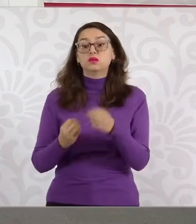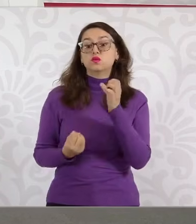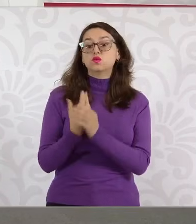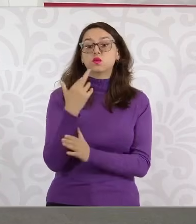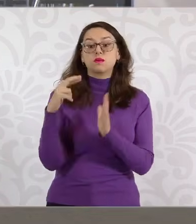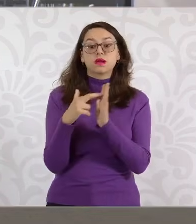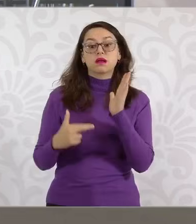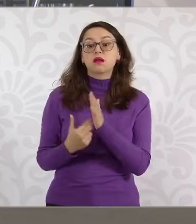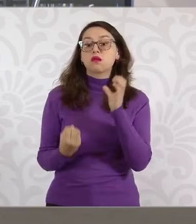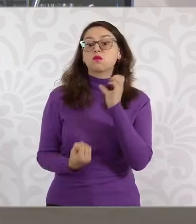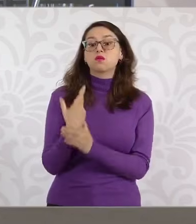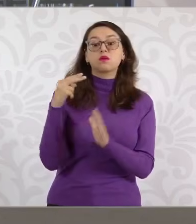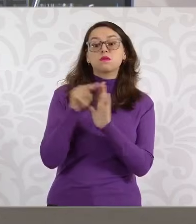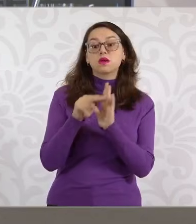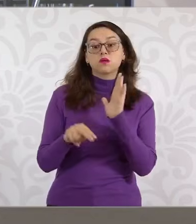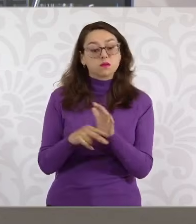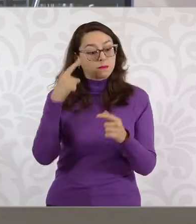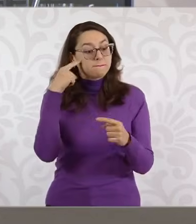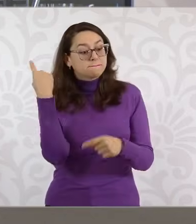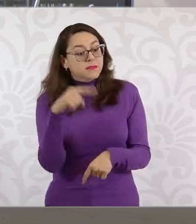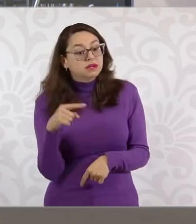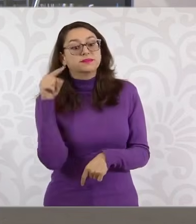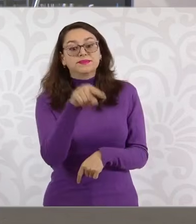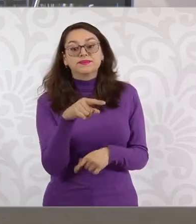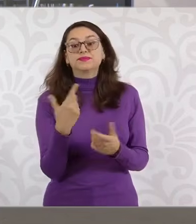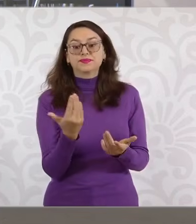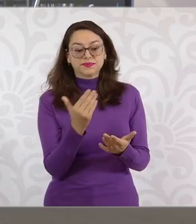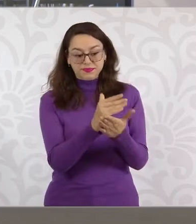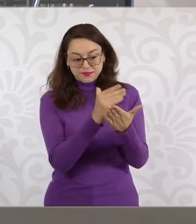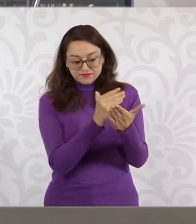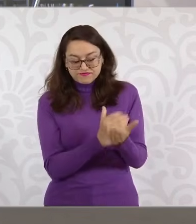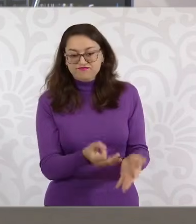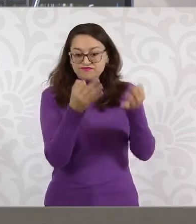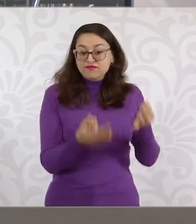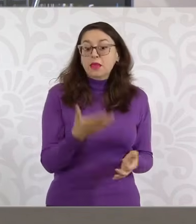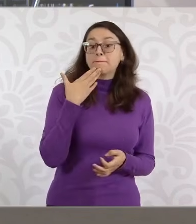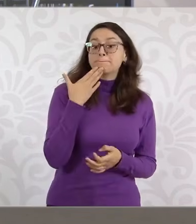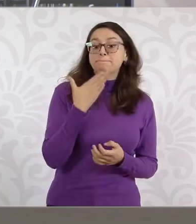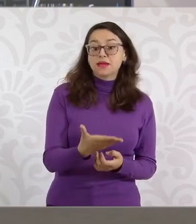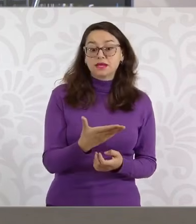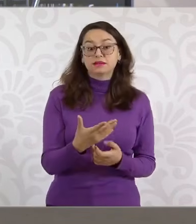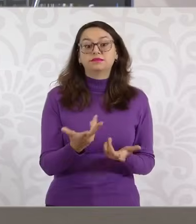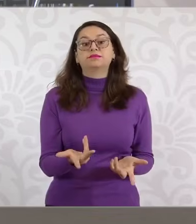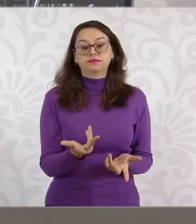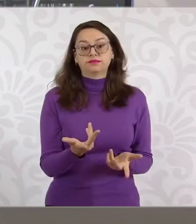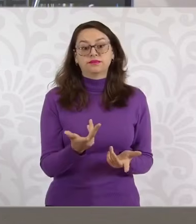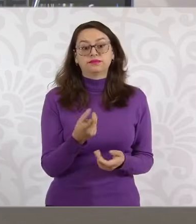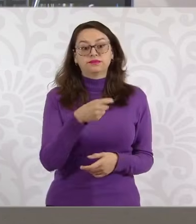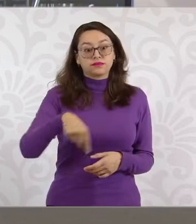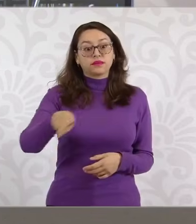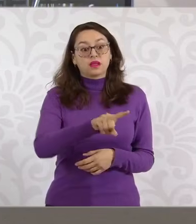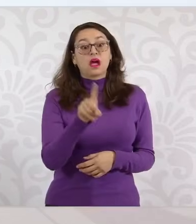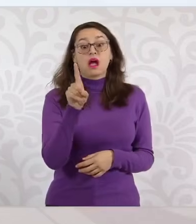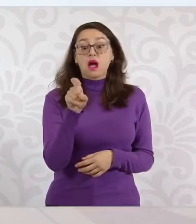que se mida adecuadamente y con los mecanismos también relacionados y limita las cuotas de garantía para que